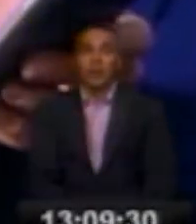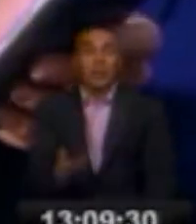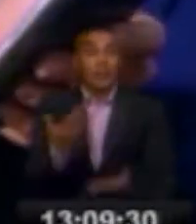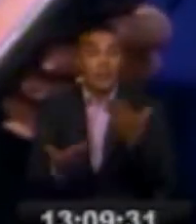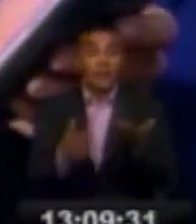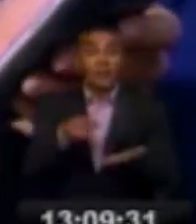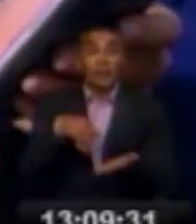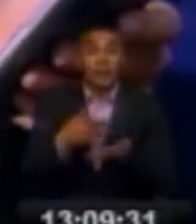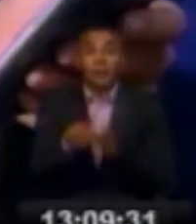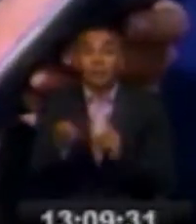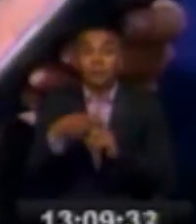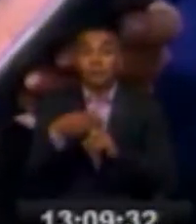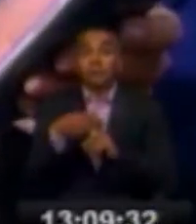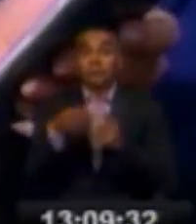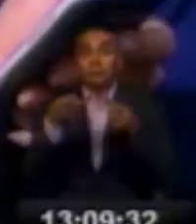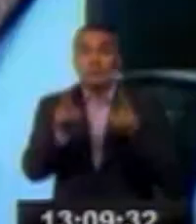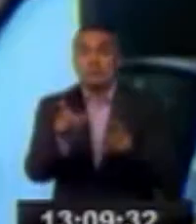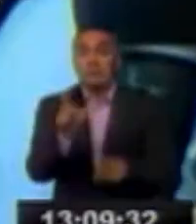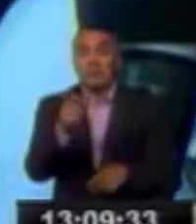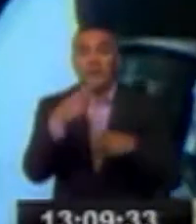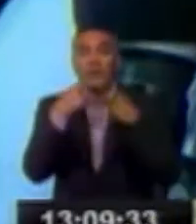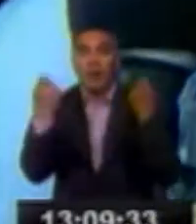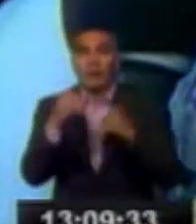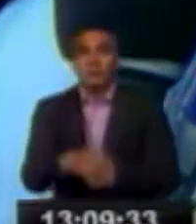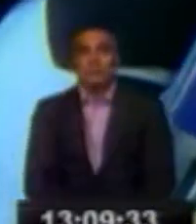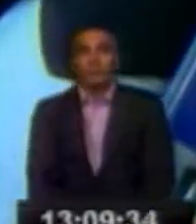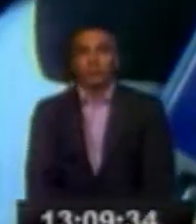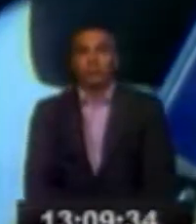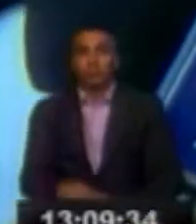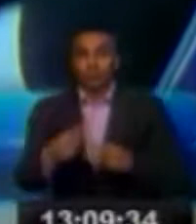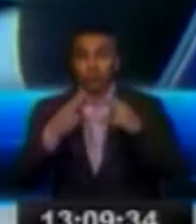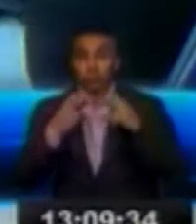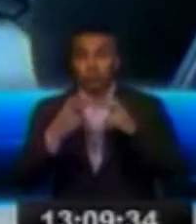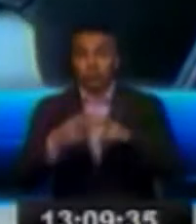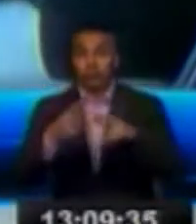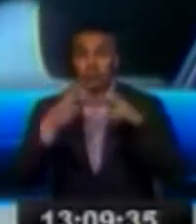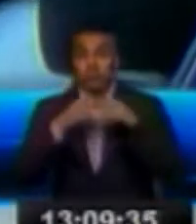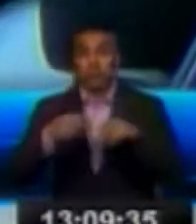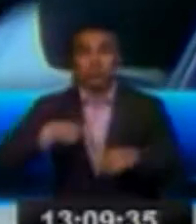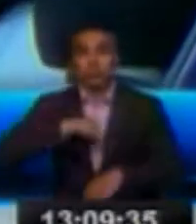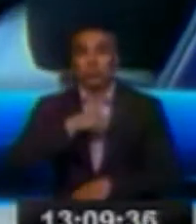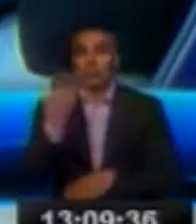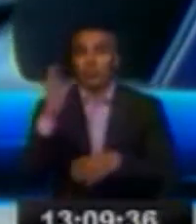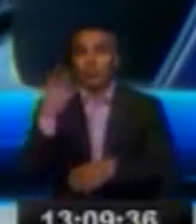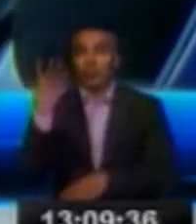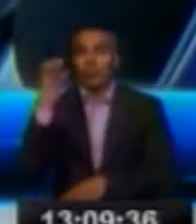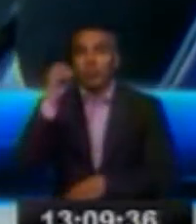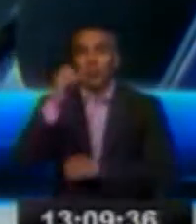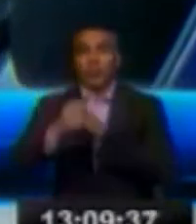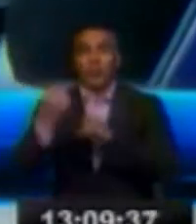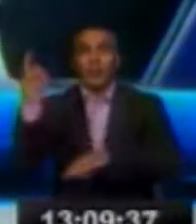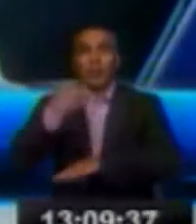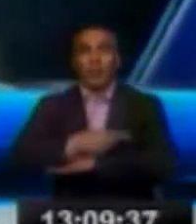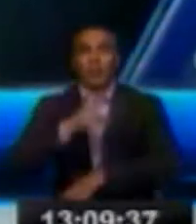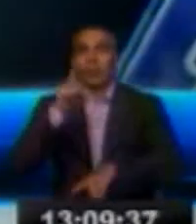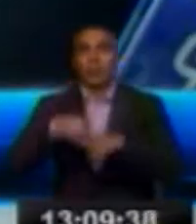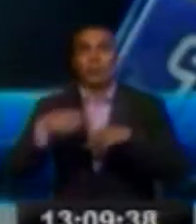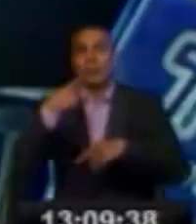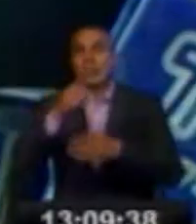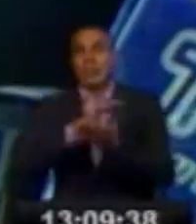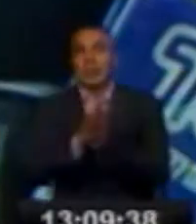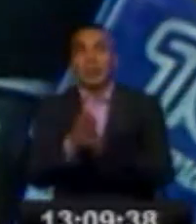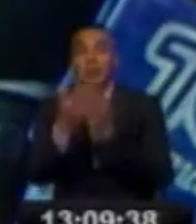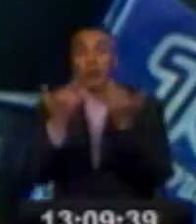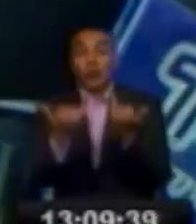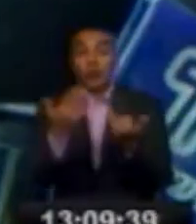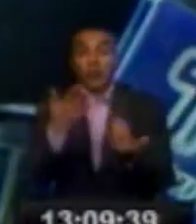en los cybers también se han encontrado licencias falsas. Fruto de la investigación que venimos realizando desde hace 40 días, no podemos adelantar lo que hemos encontrado. Recién el día de hoy